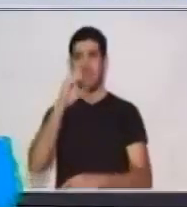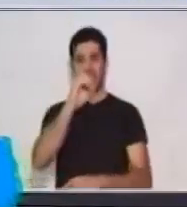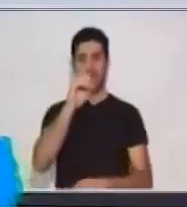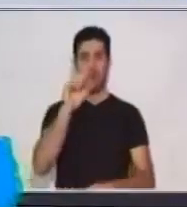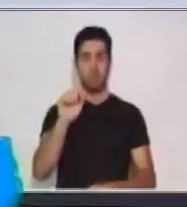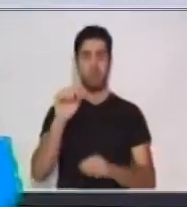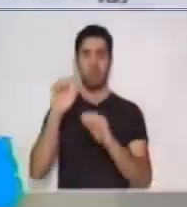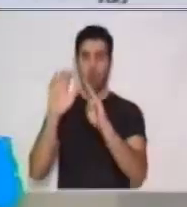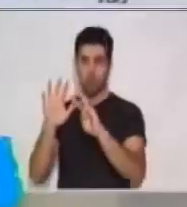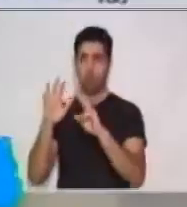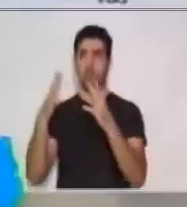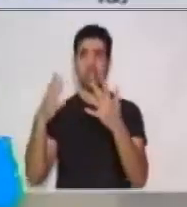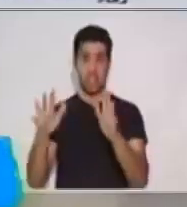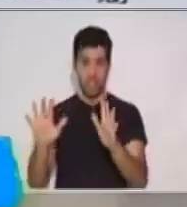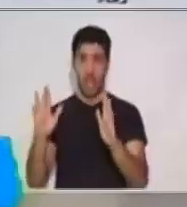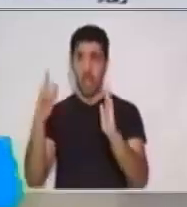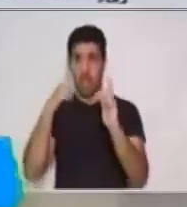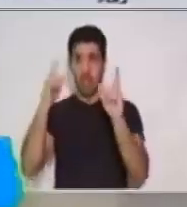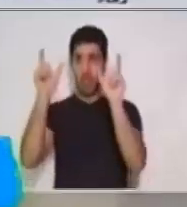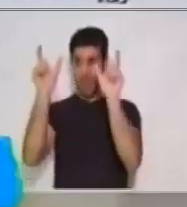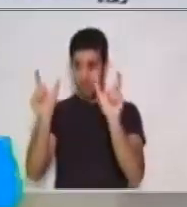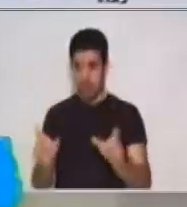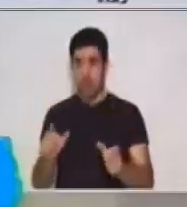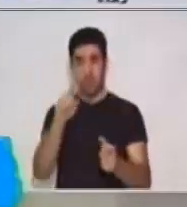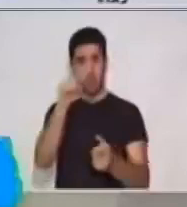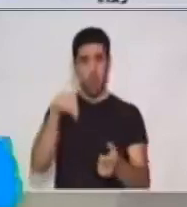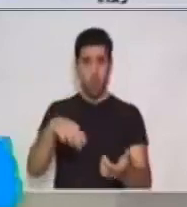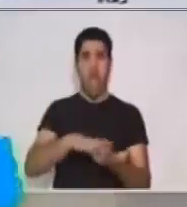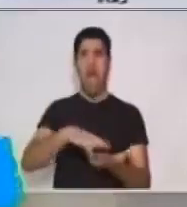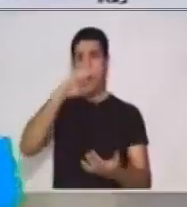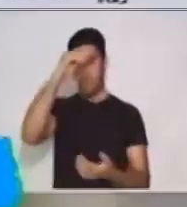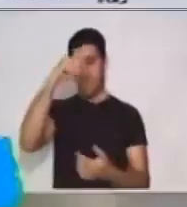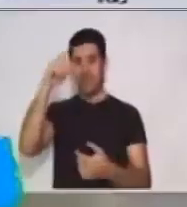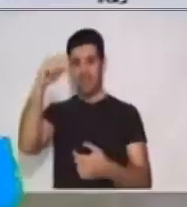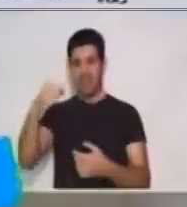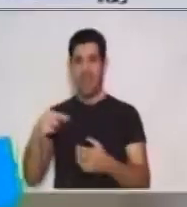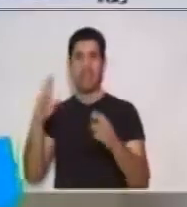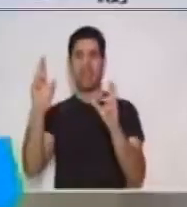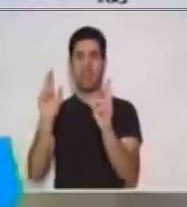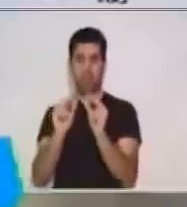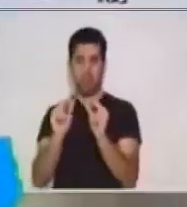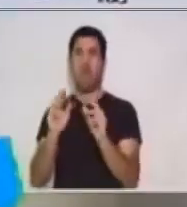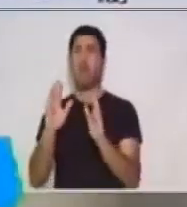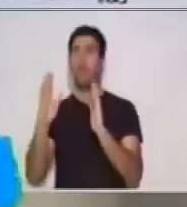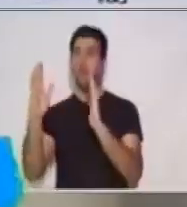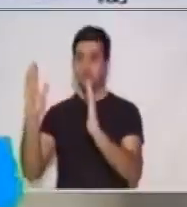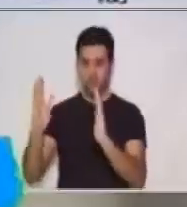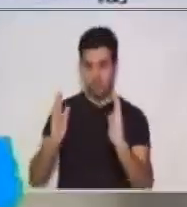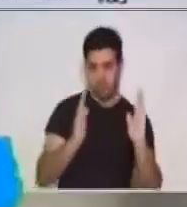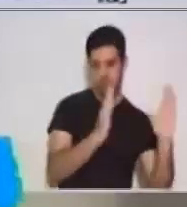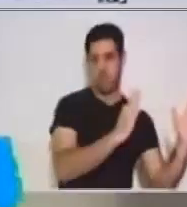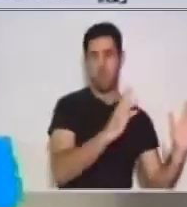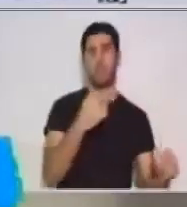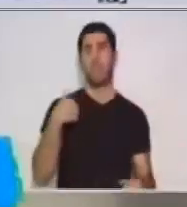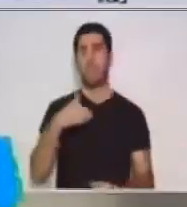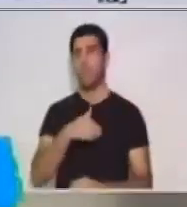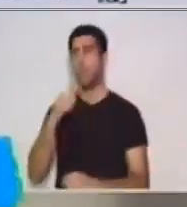Ahora resolvamos ya con esta forma corta que aprendimos, ¿verdad? El siguiente problema, la siguiente